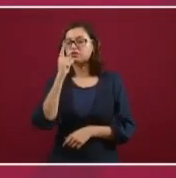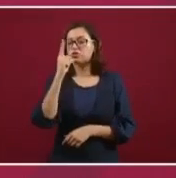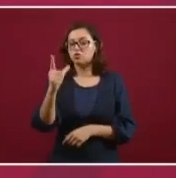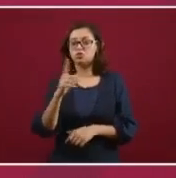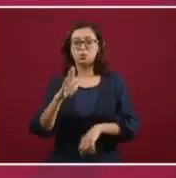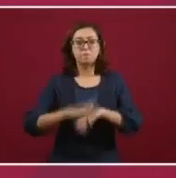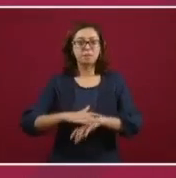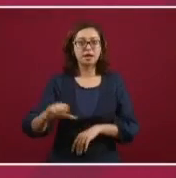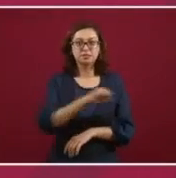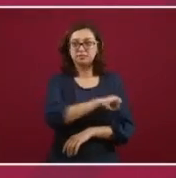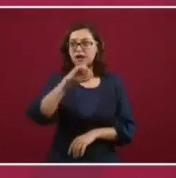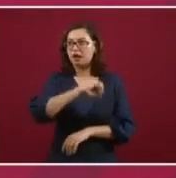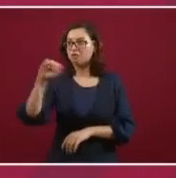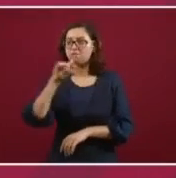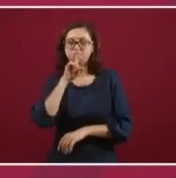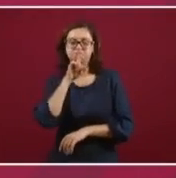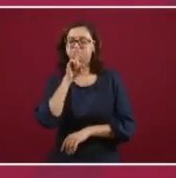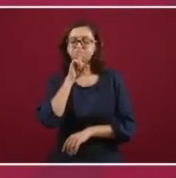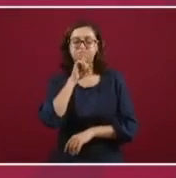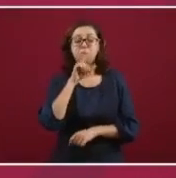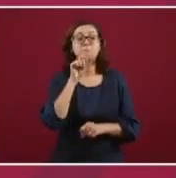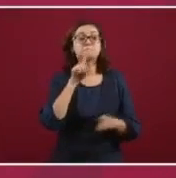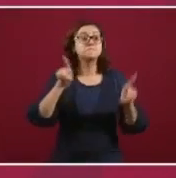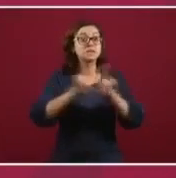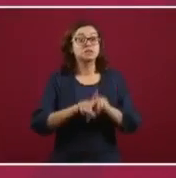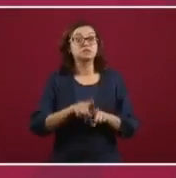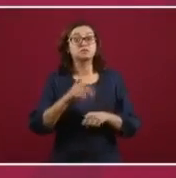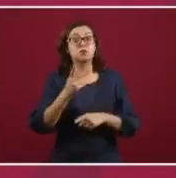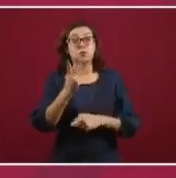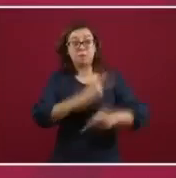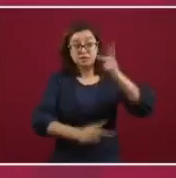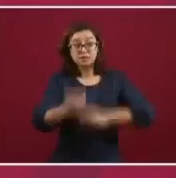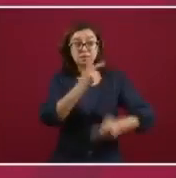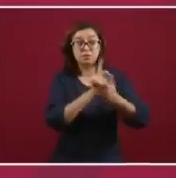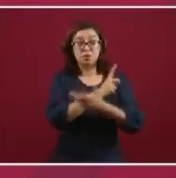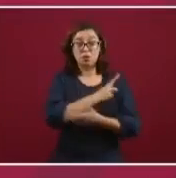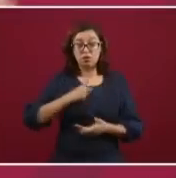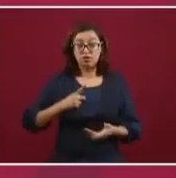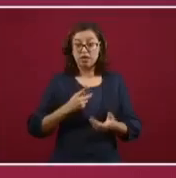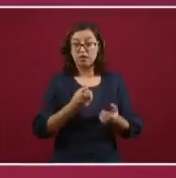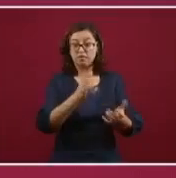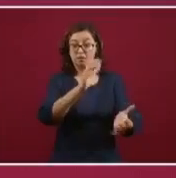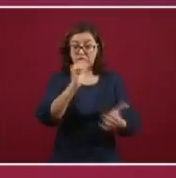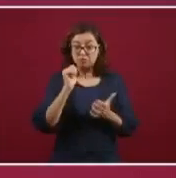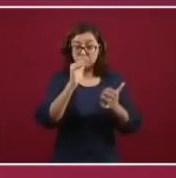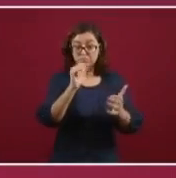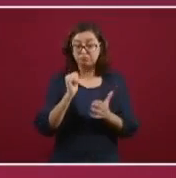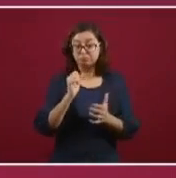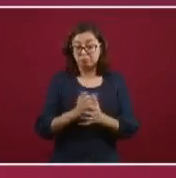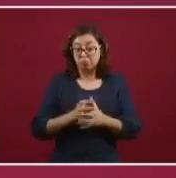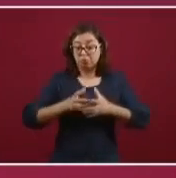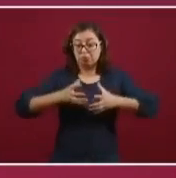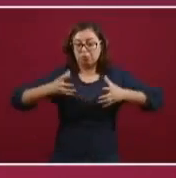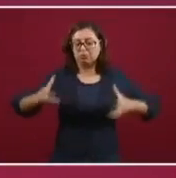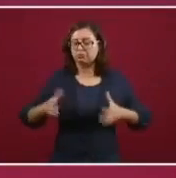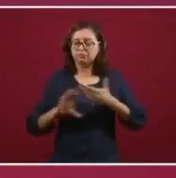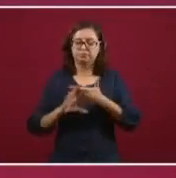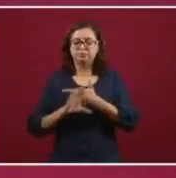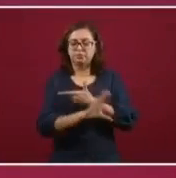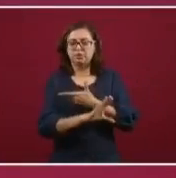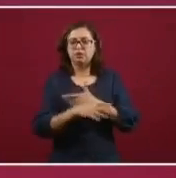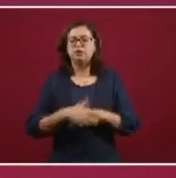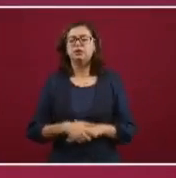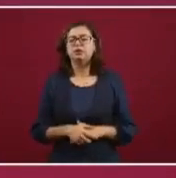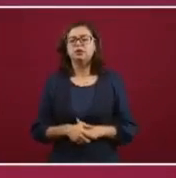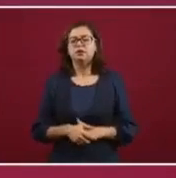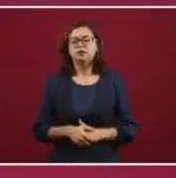no endeudar al país o a aumentar el monto de la deuda.